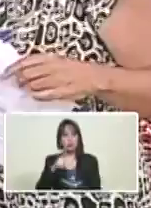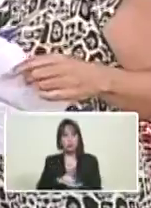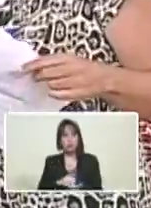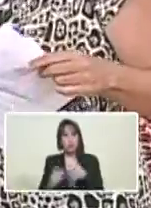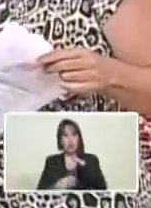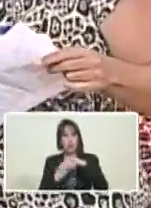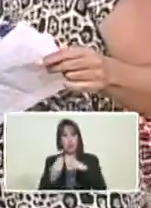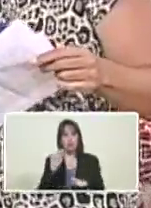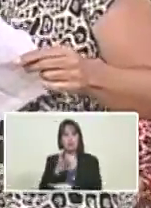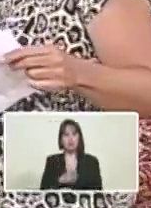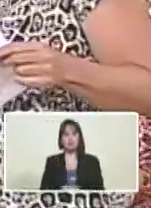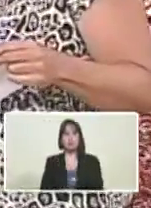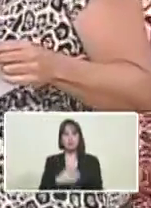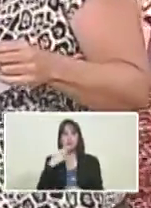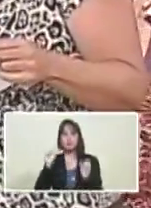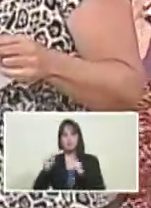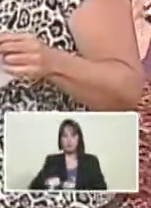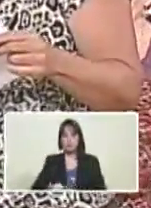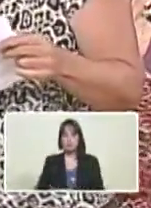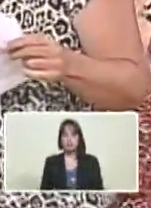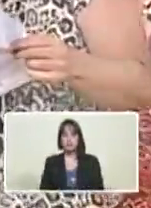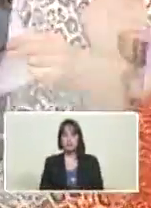base, presidente.